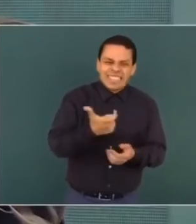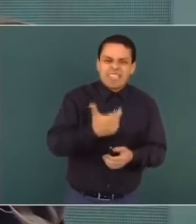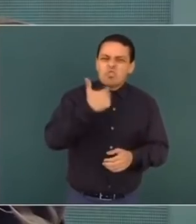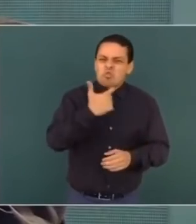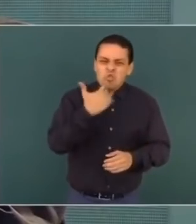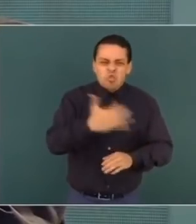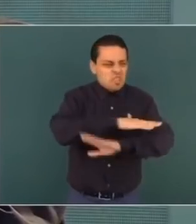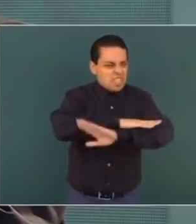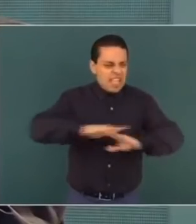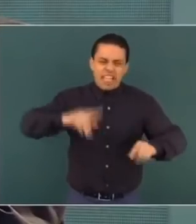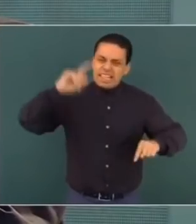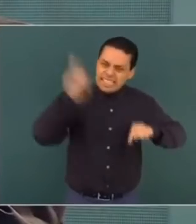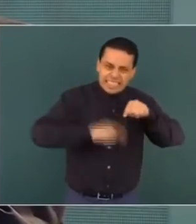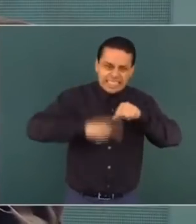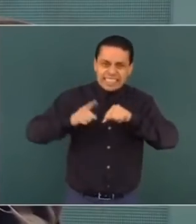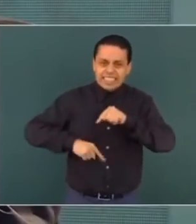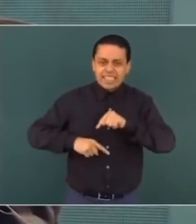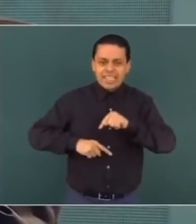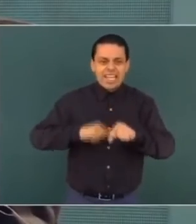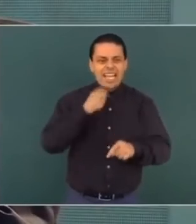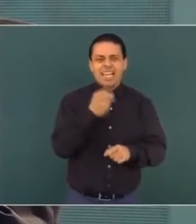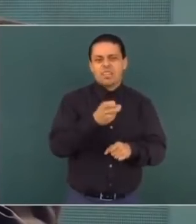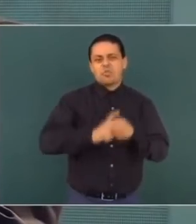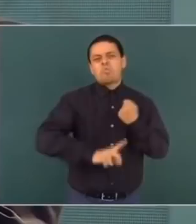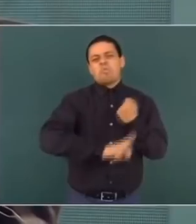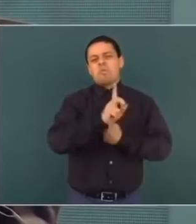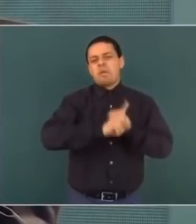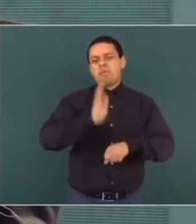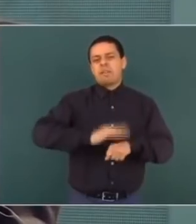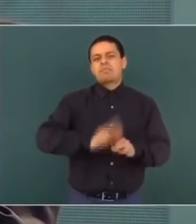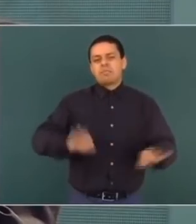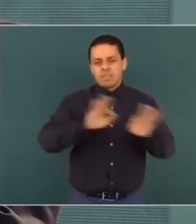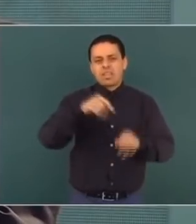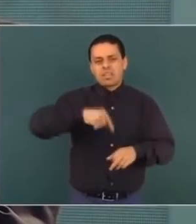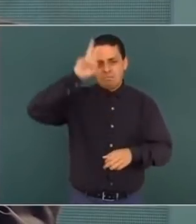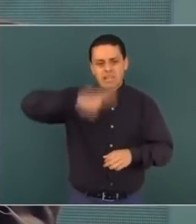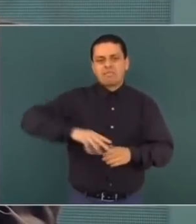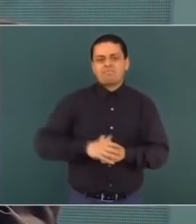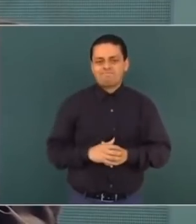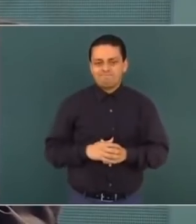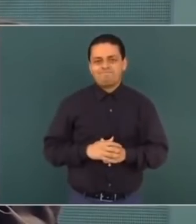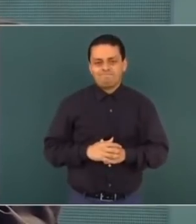la corrupción del país, que es el principal problema de México.